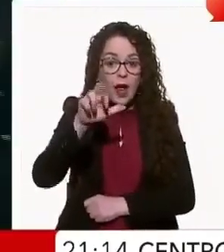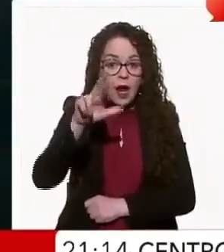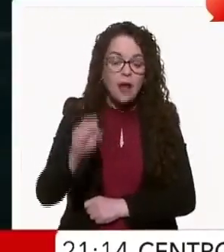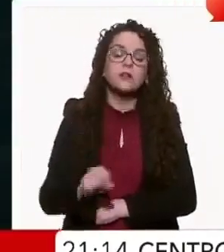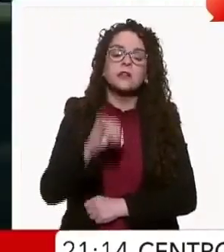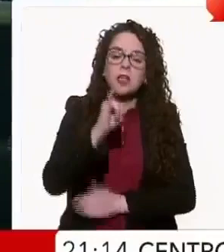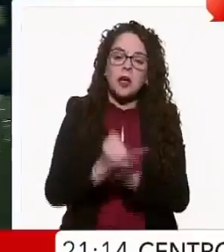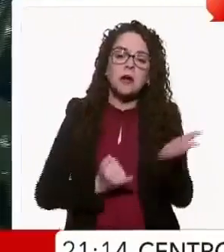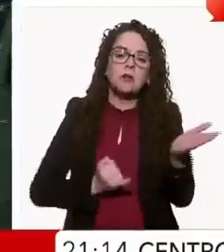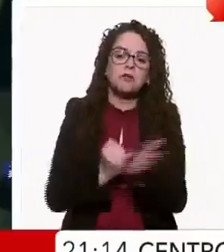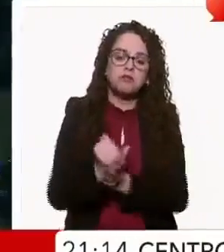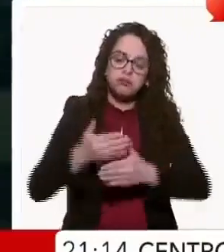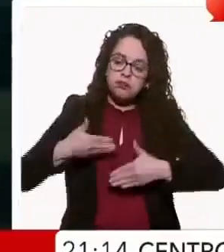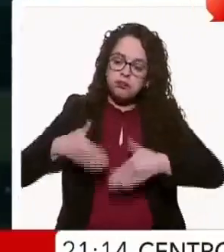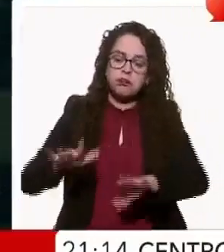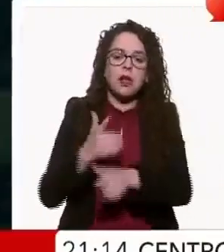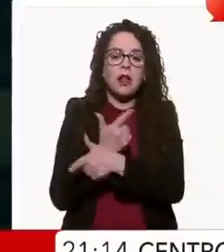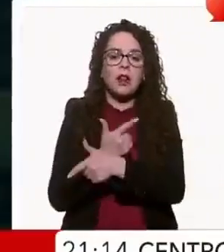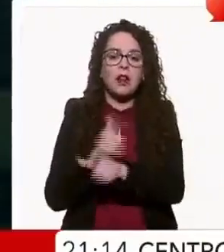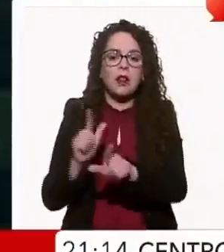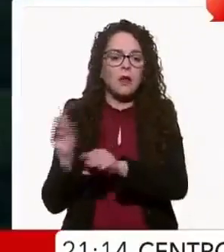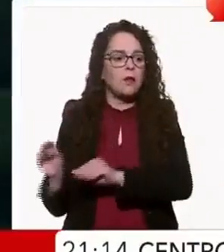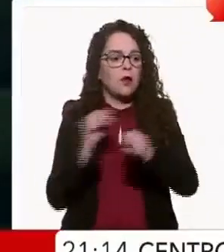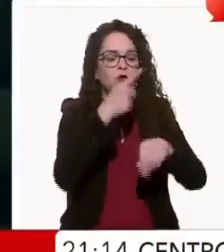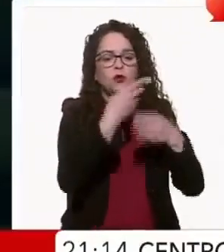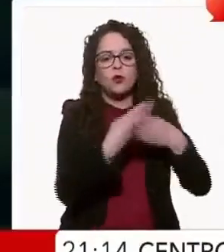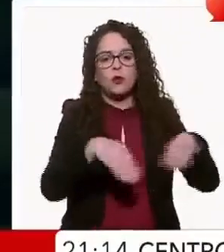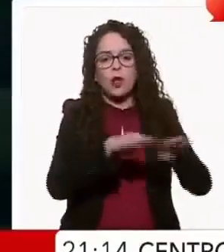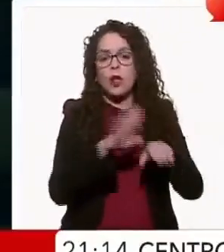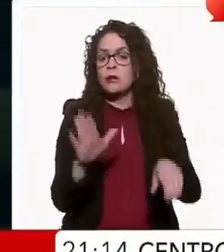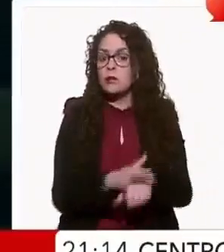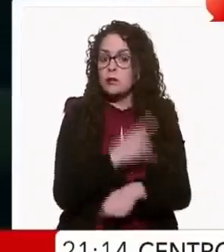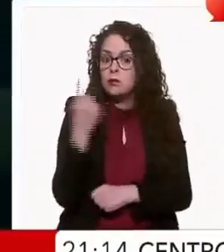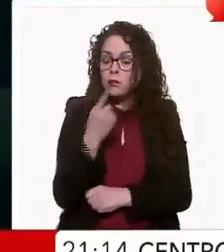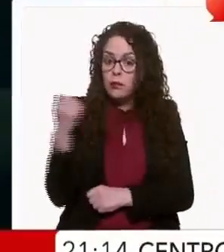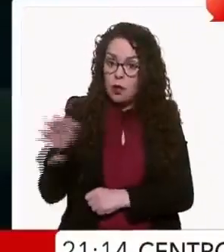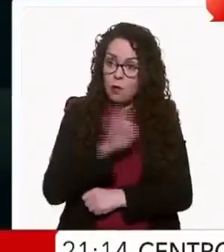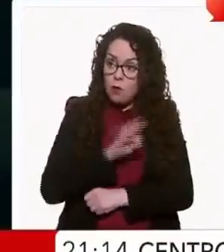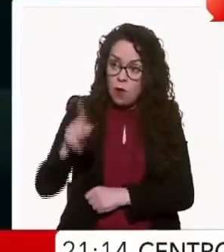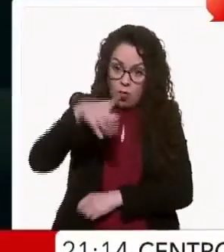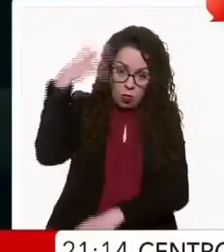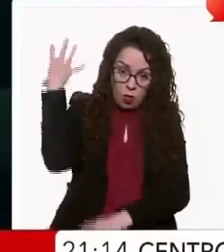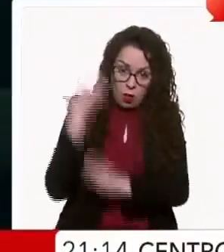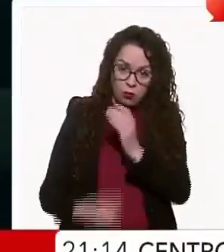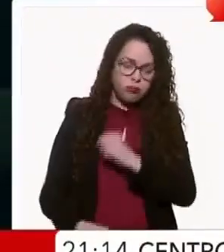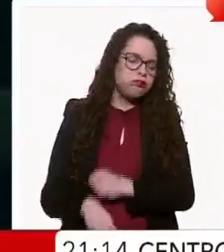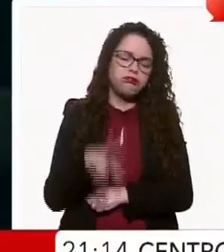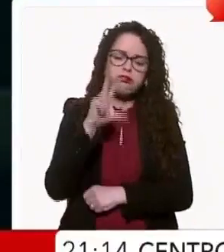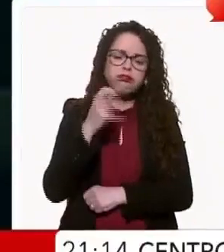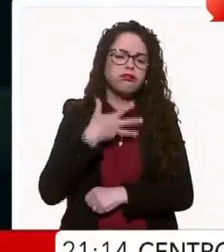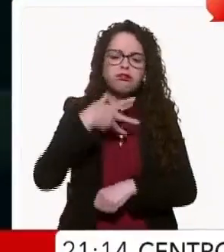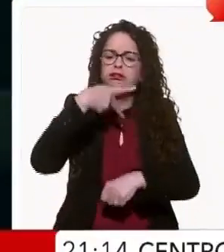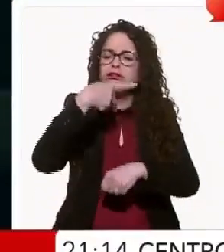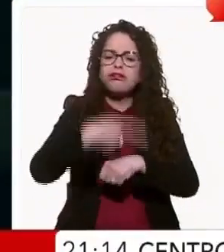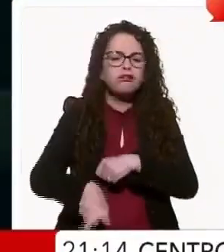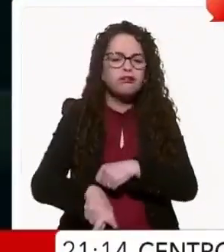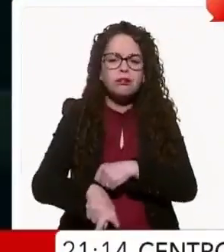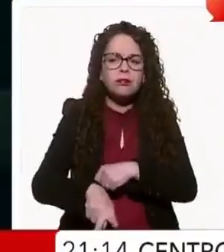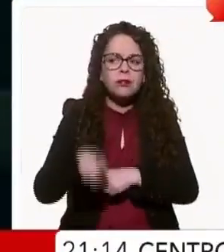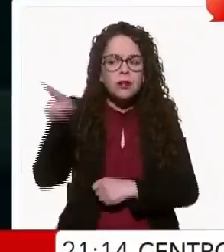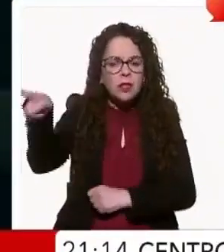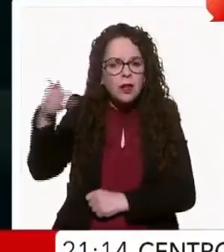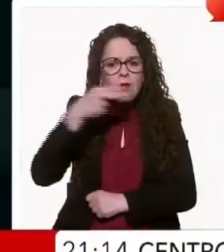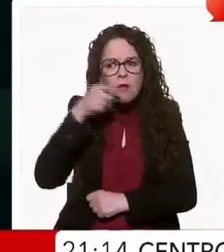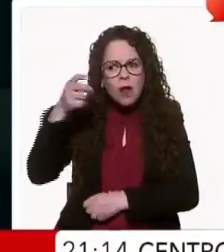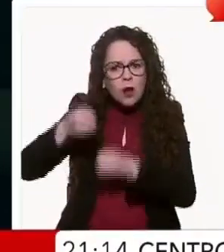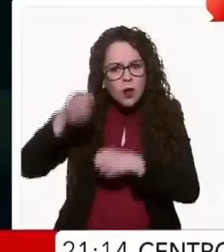libertad procesal al considerar que no existe riesgo de que se sustraiga de la acción de la justicia. Olvidó que Lozoya